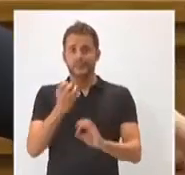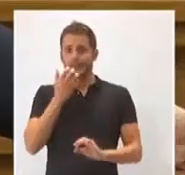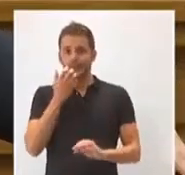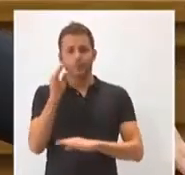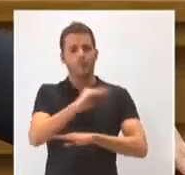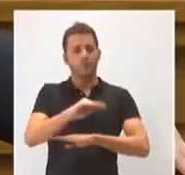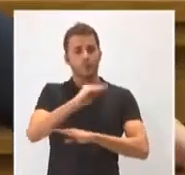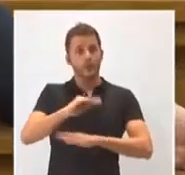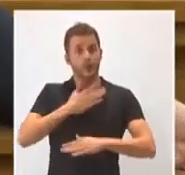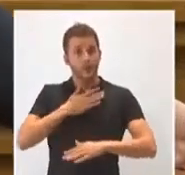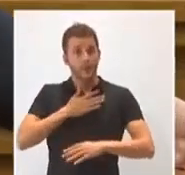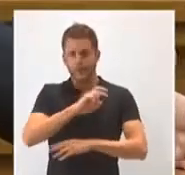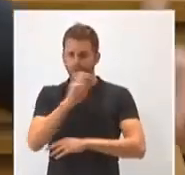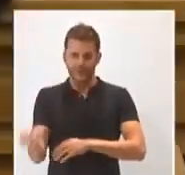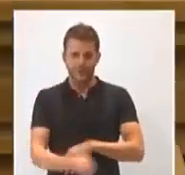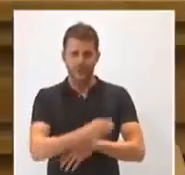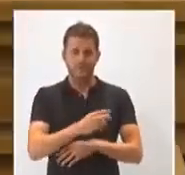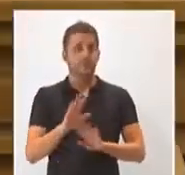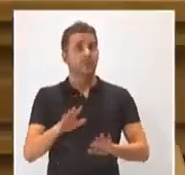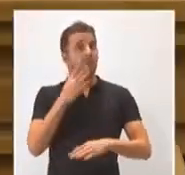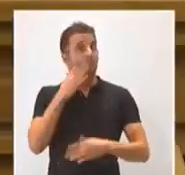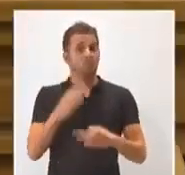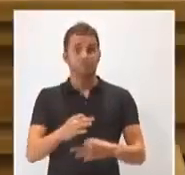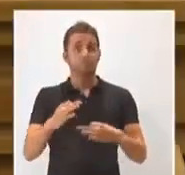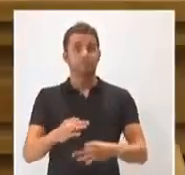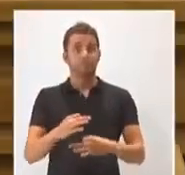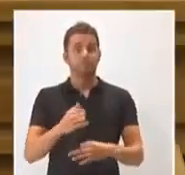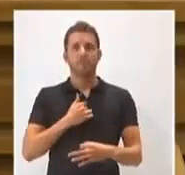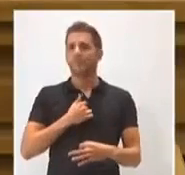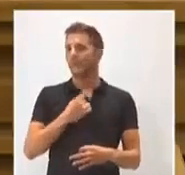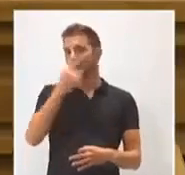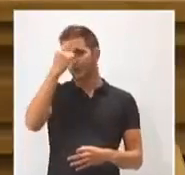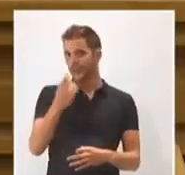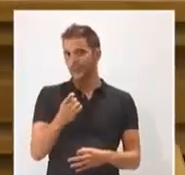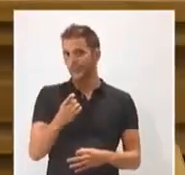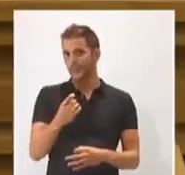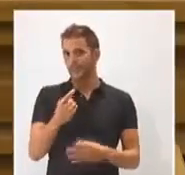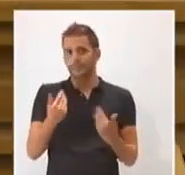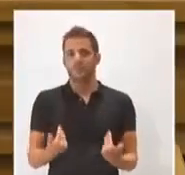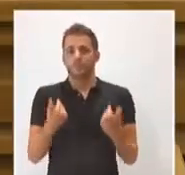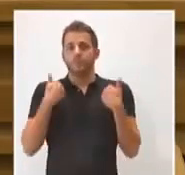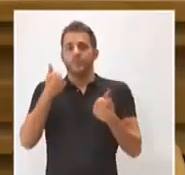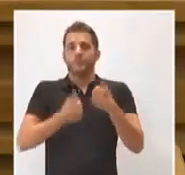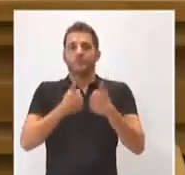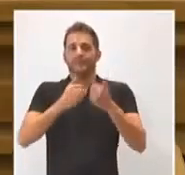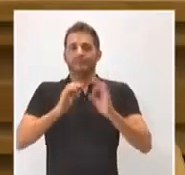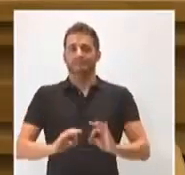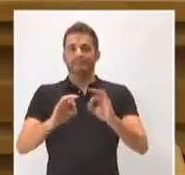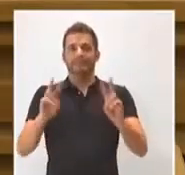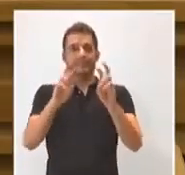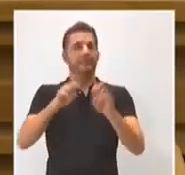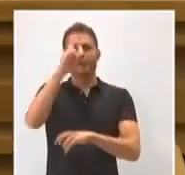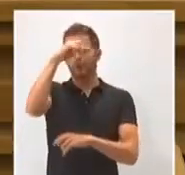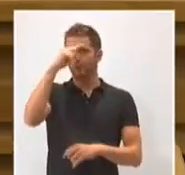etcétera pero realmente yo creo que nadie debiera sentir competencia exclusiva en el ámbito estrictamente de cultura